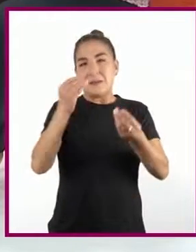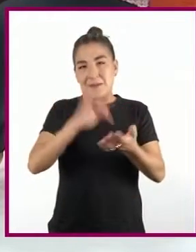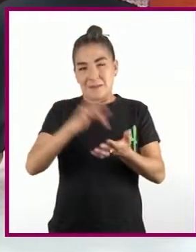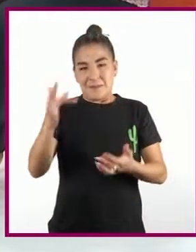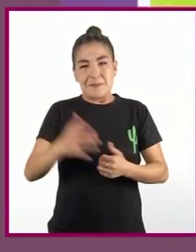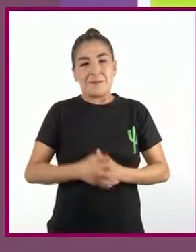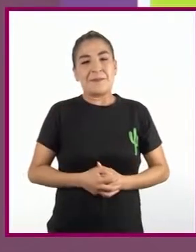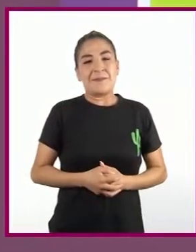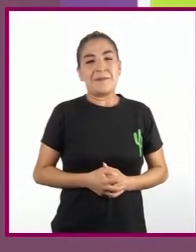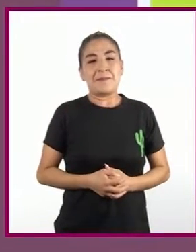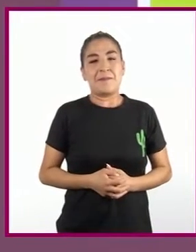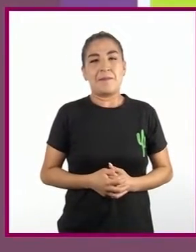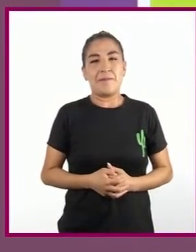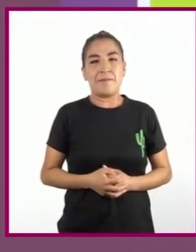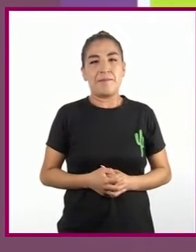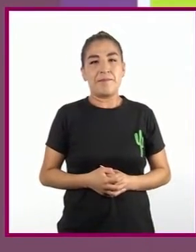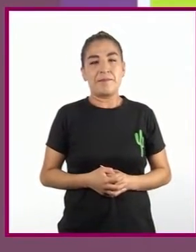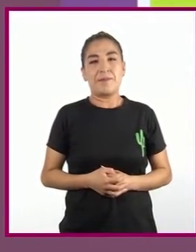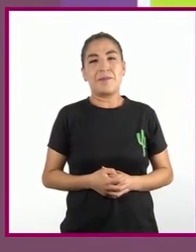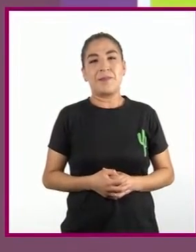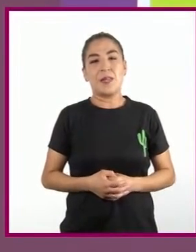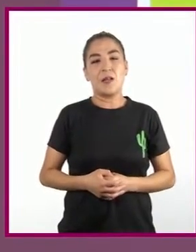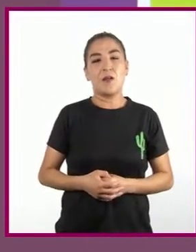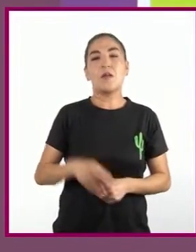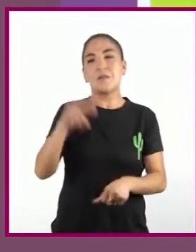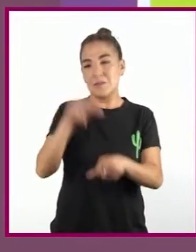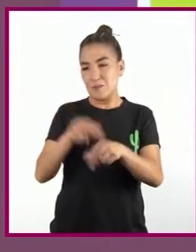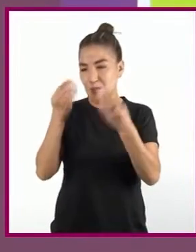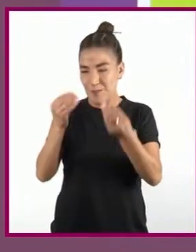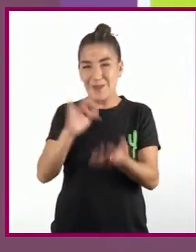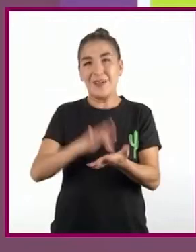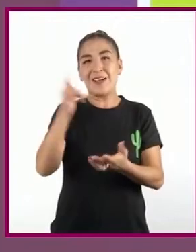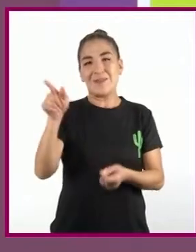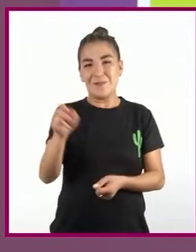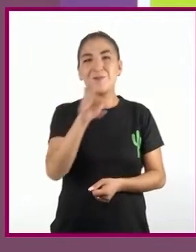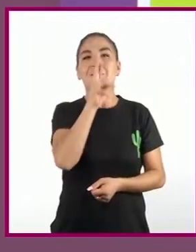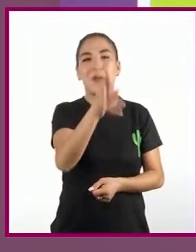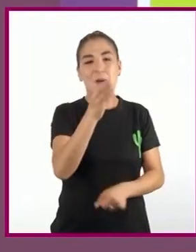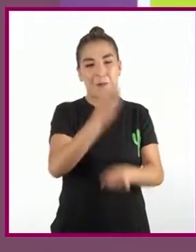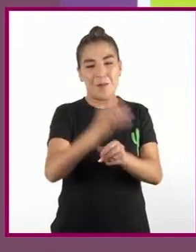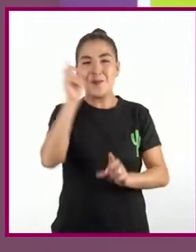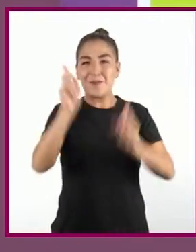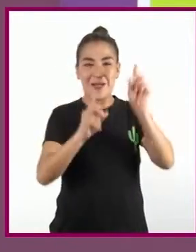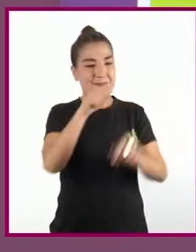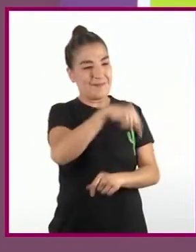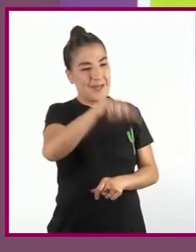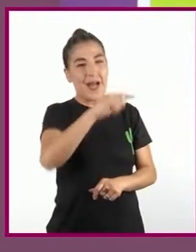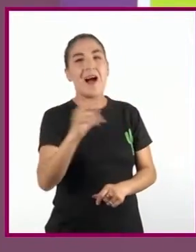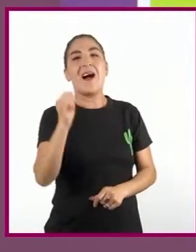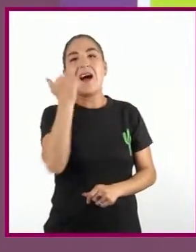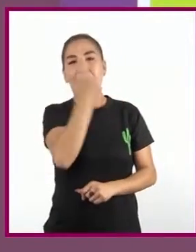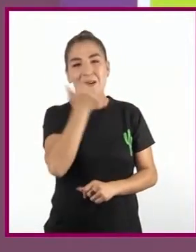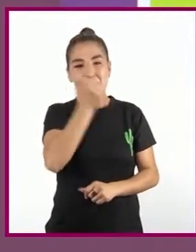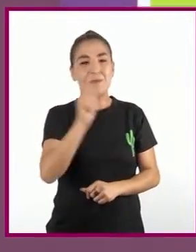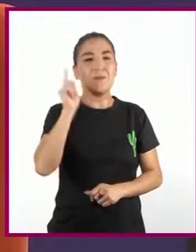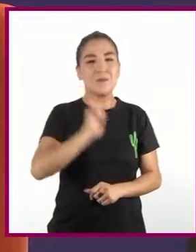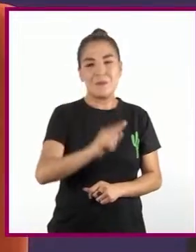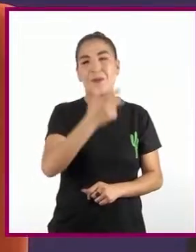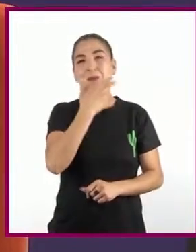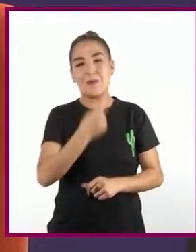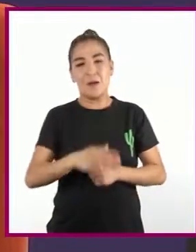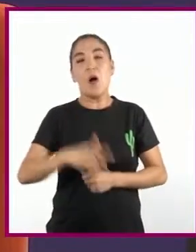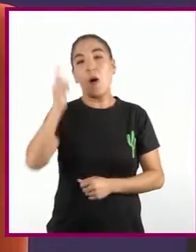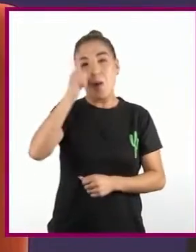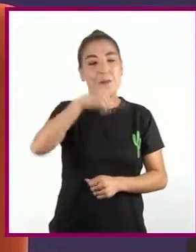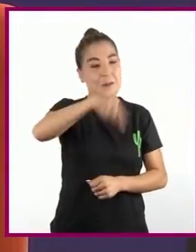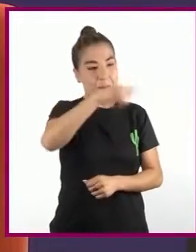gracias, doctora. Doctora, le agradecemos sus respuestas a las dudas de nuestras alumnas y alumnos. Esperamos que